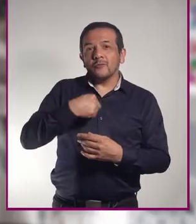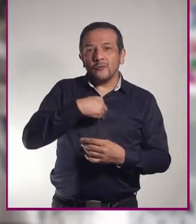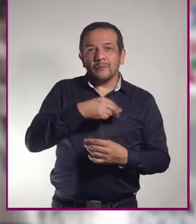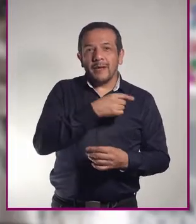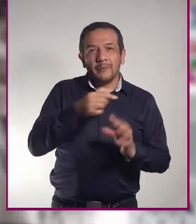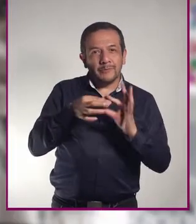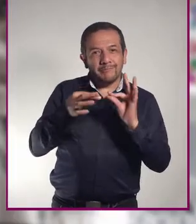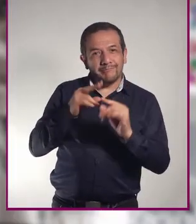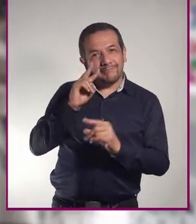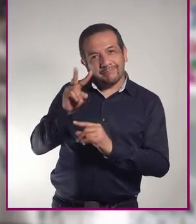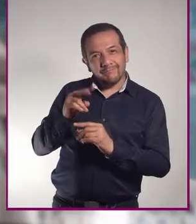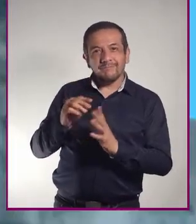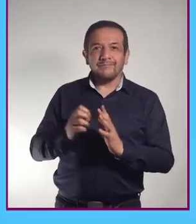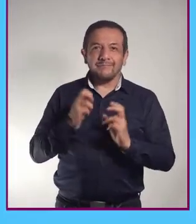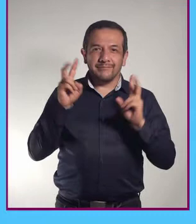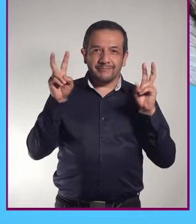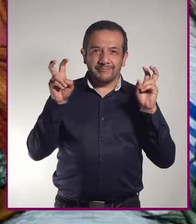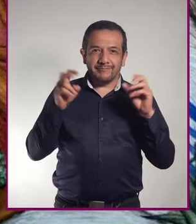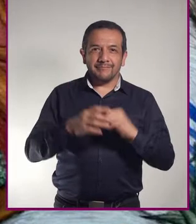vayamos a esta cápsula.